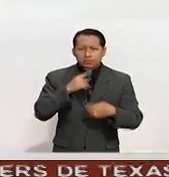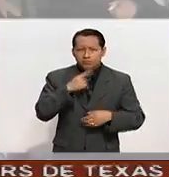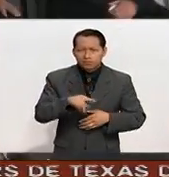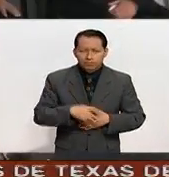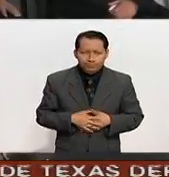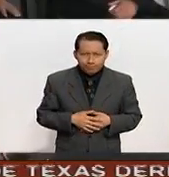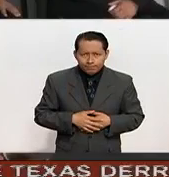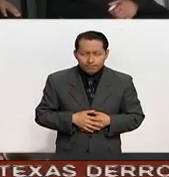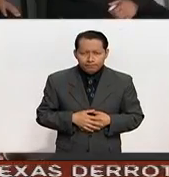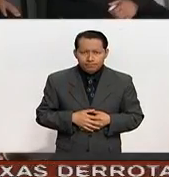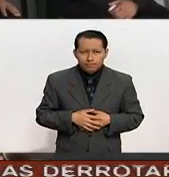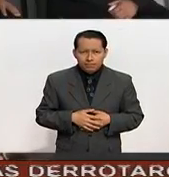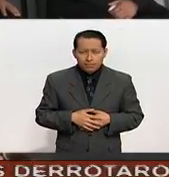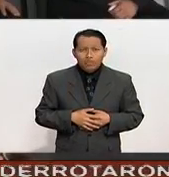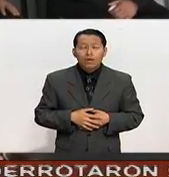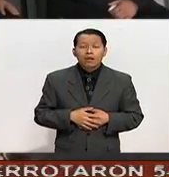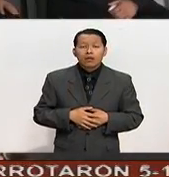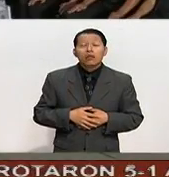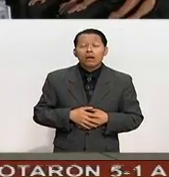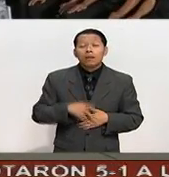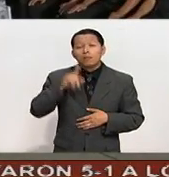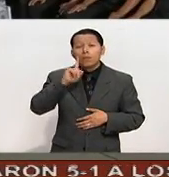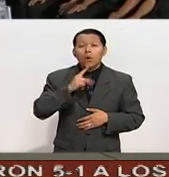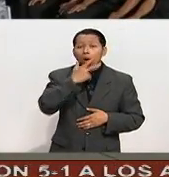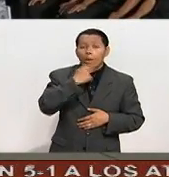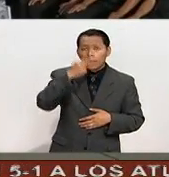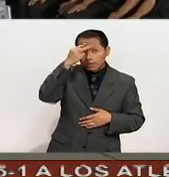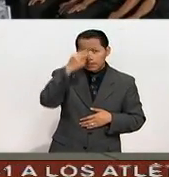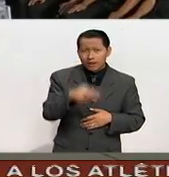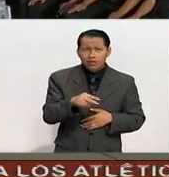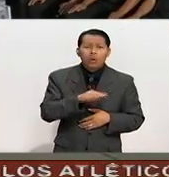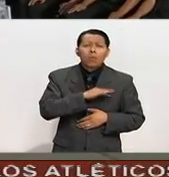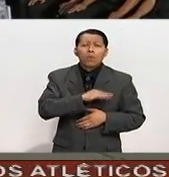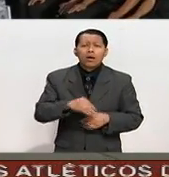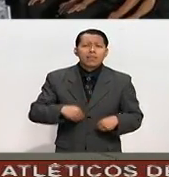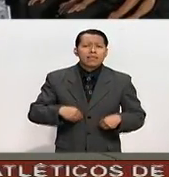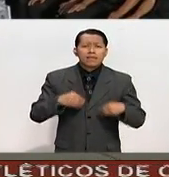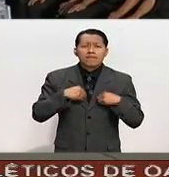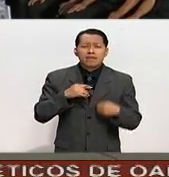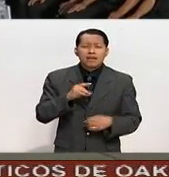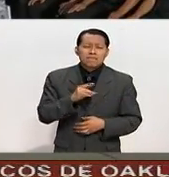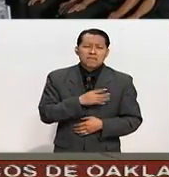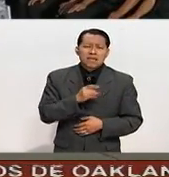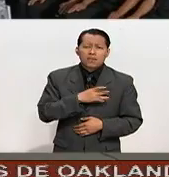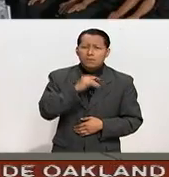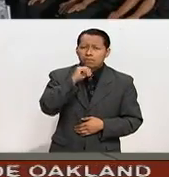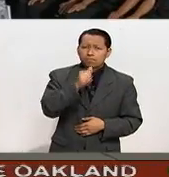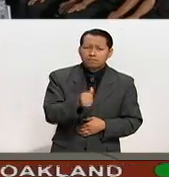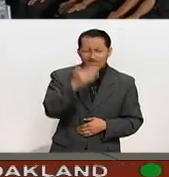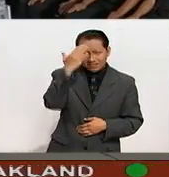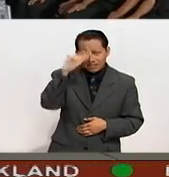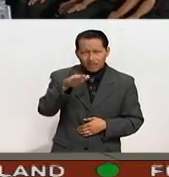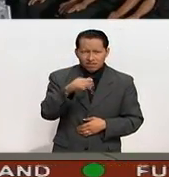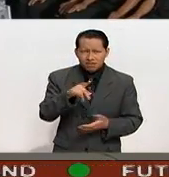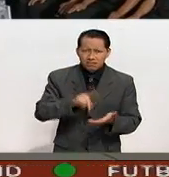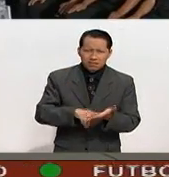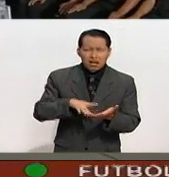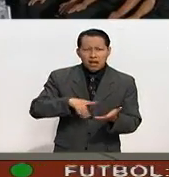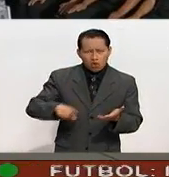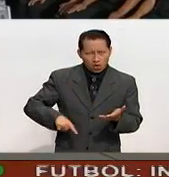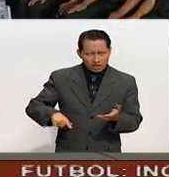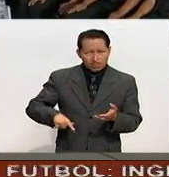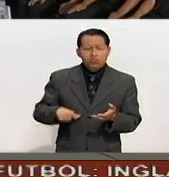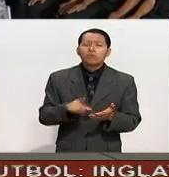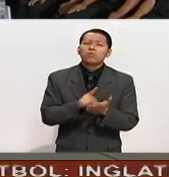acusatorio. Que las y los mexicanos puedan vivir sin miedo, sabiendo que hay un Estado de Derecho